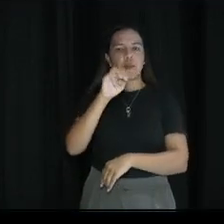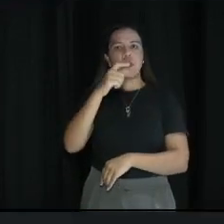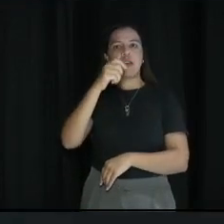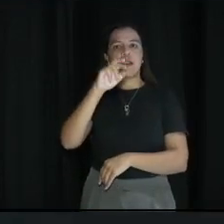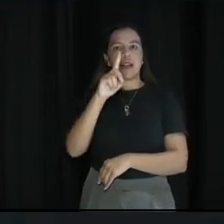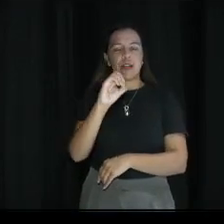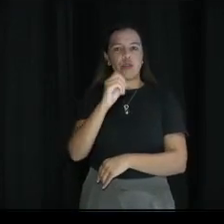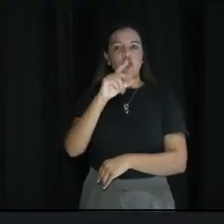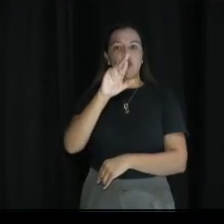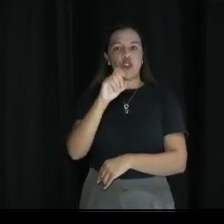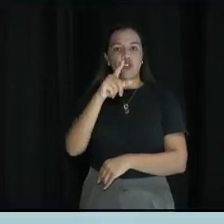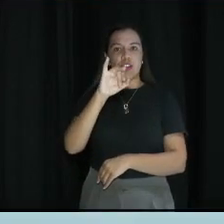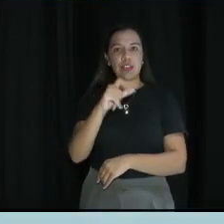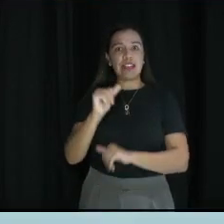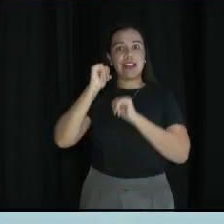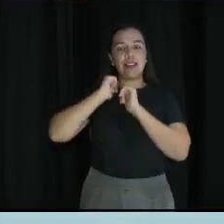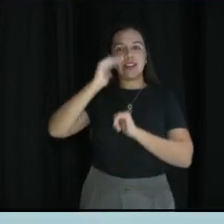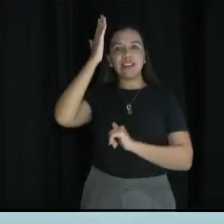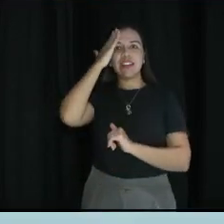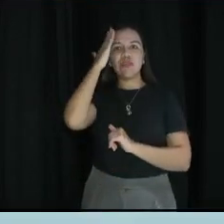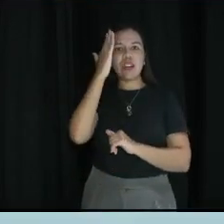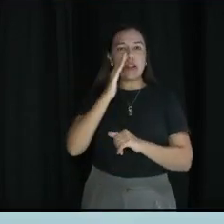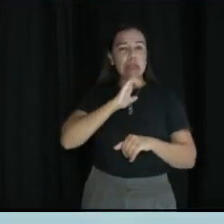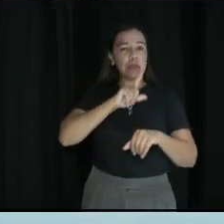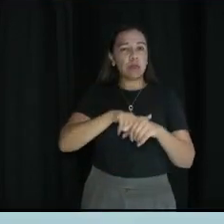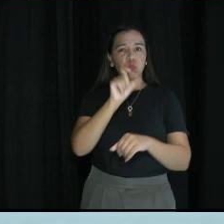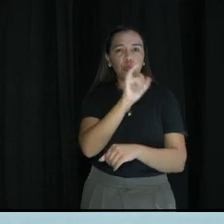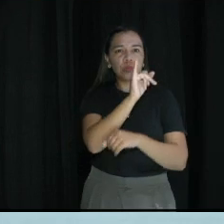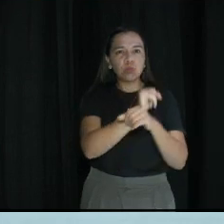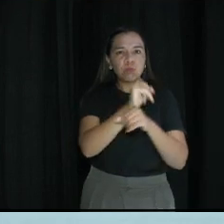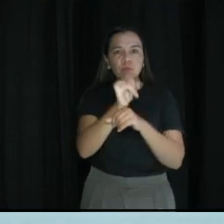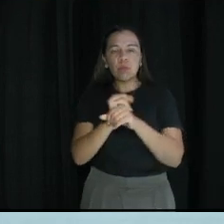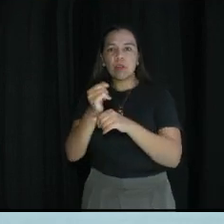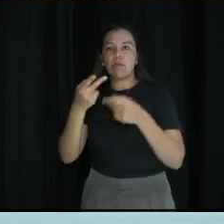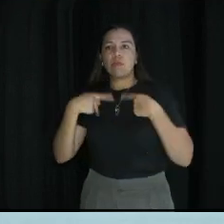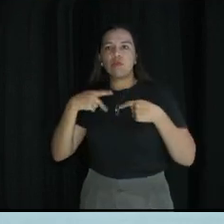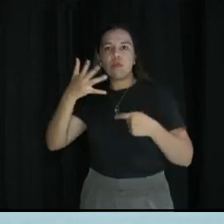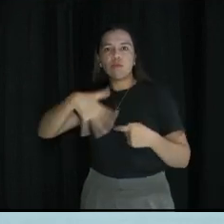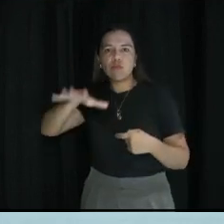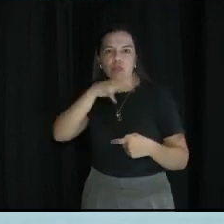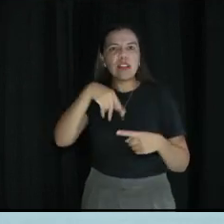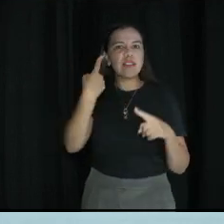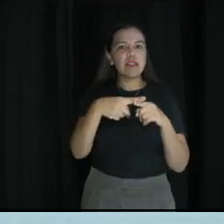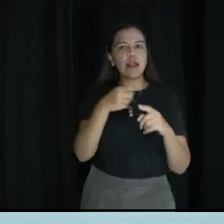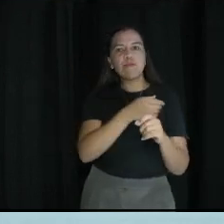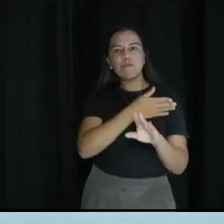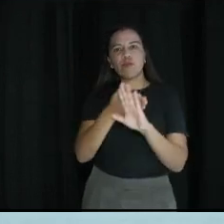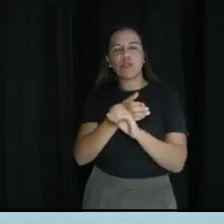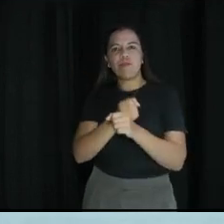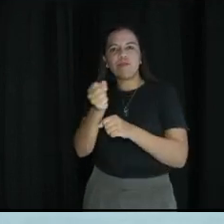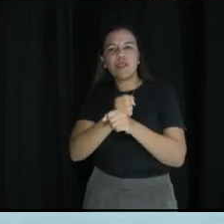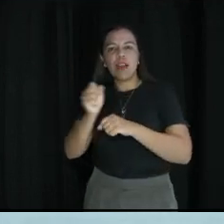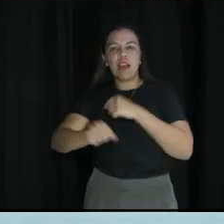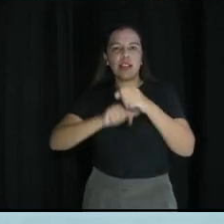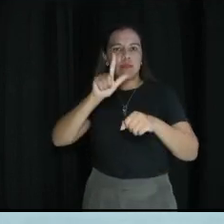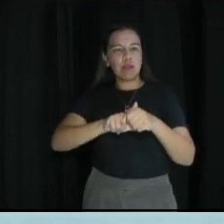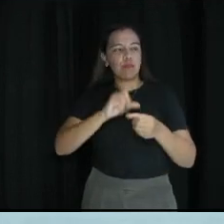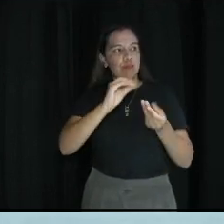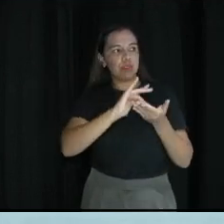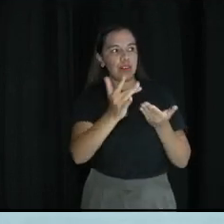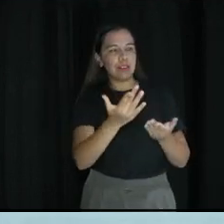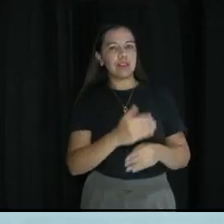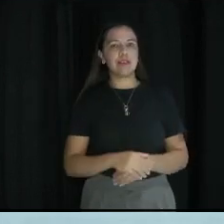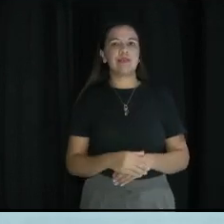es titular de la unidad especializada en la investigación y persecución del delito del maltrato animal. Muchas gracias. Gracias.